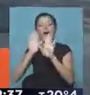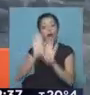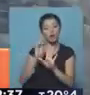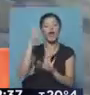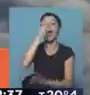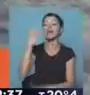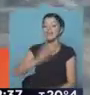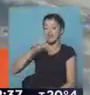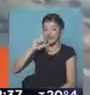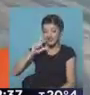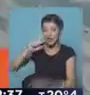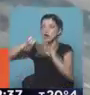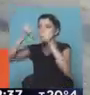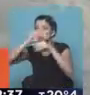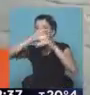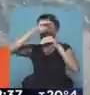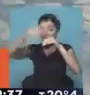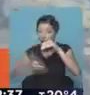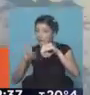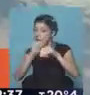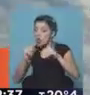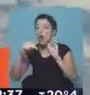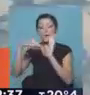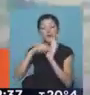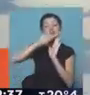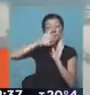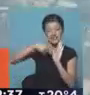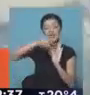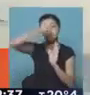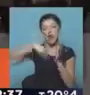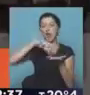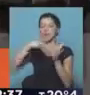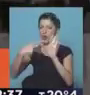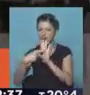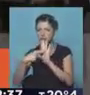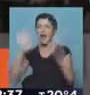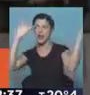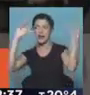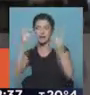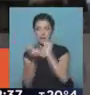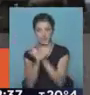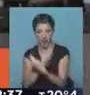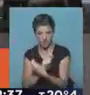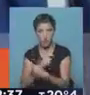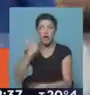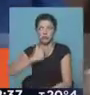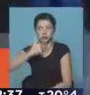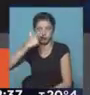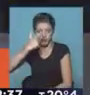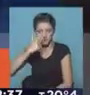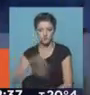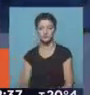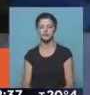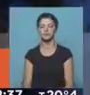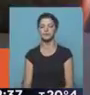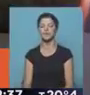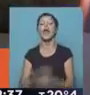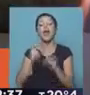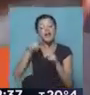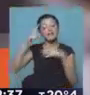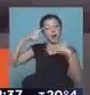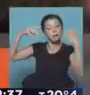el ozono, tienen un enorme impacto en el efecto invernadero. El Acuerdo de Kigali se levanta sobre las bases